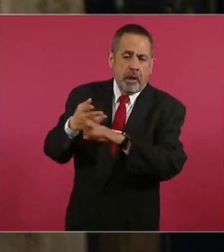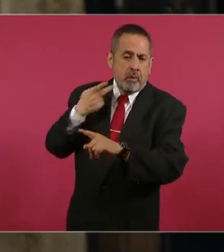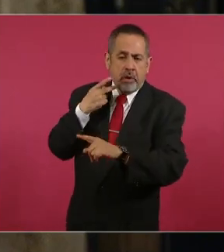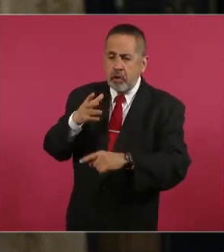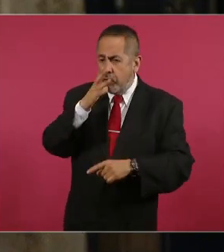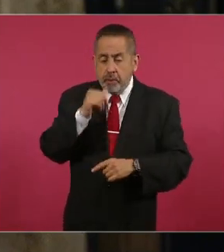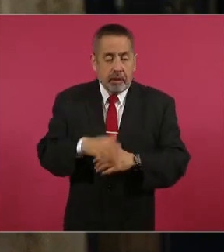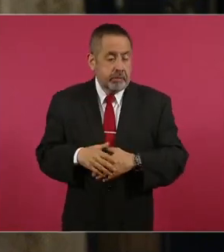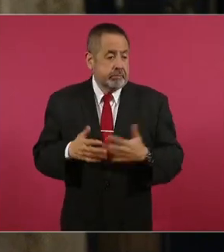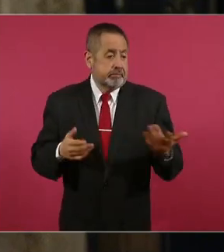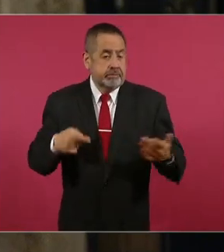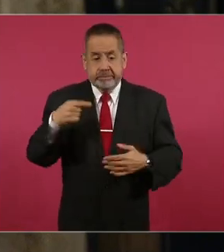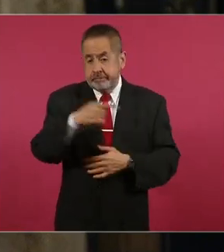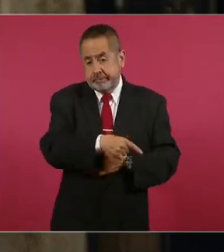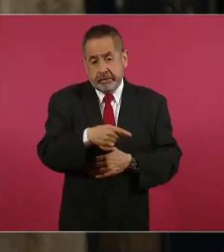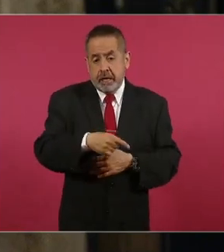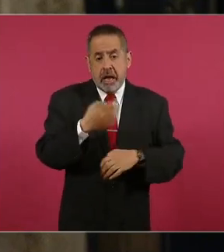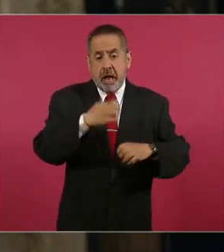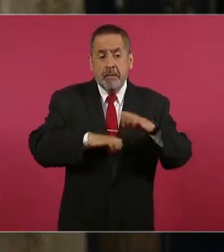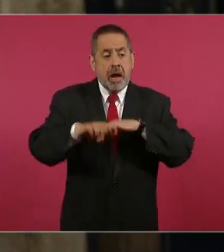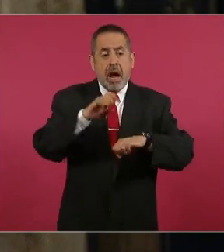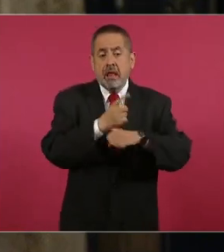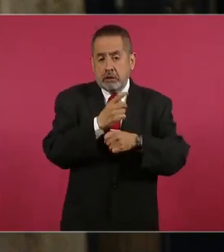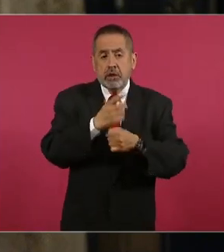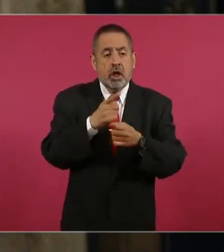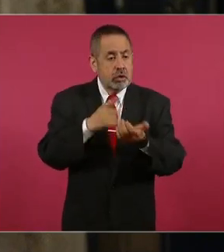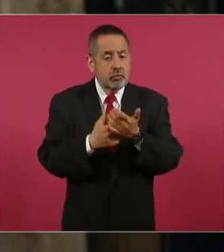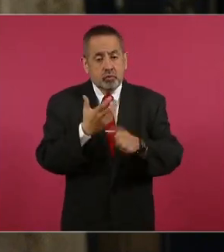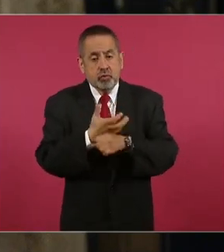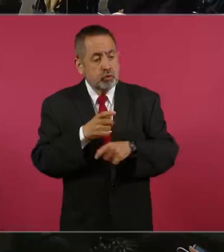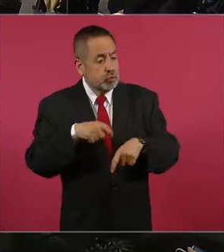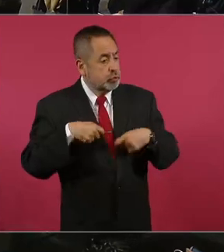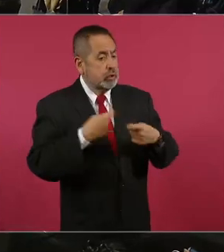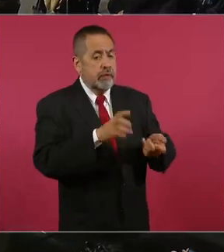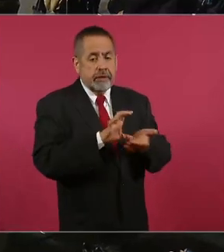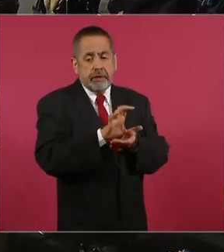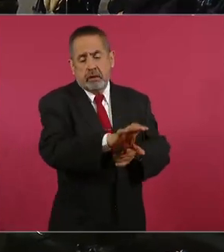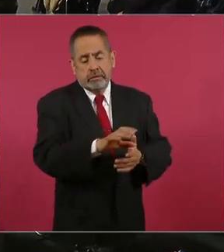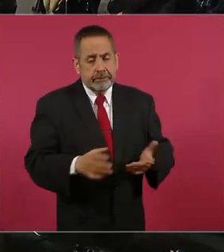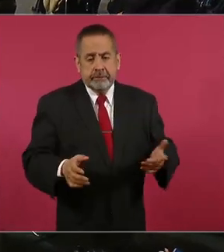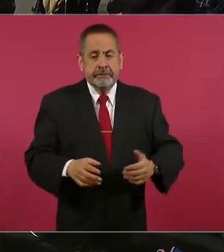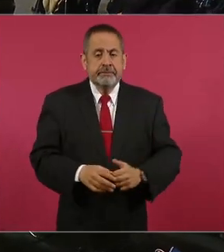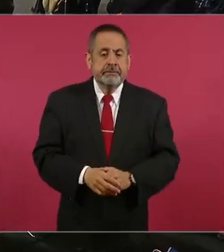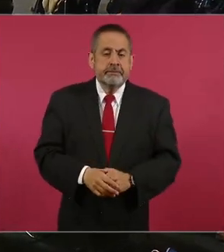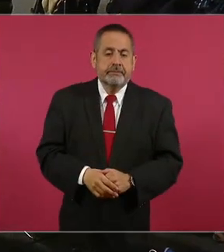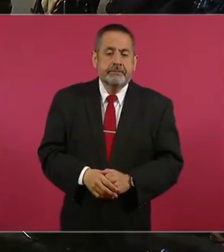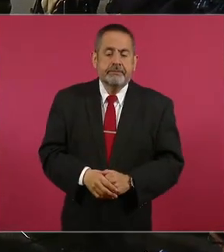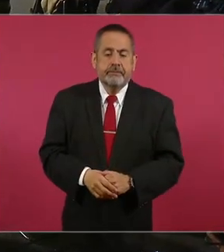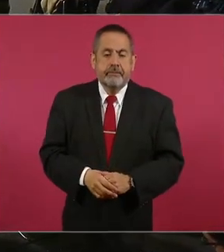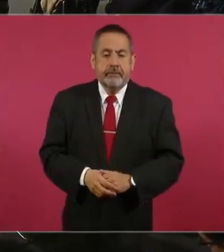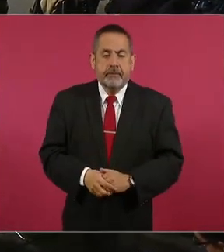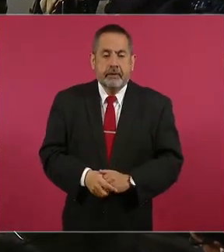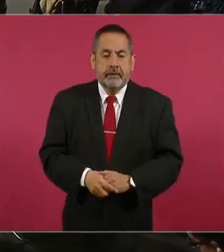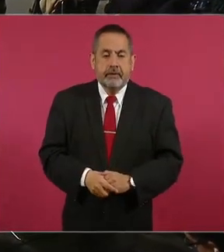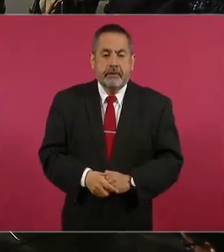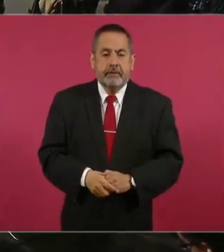Embajada de Estados Unidos en México, pues se les otorga este dinero. Sí, es importante